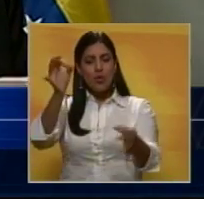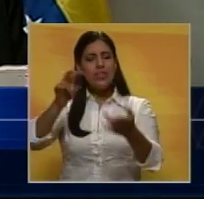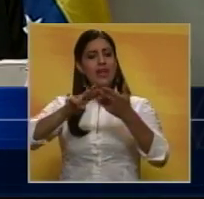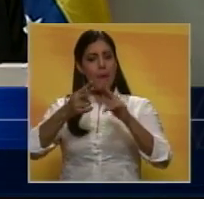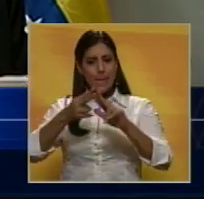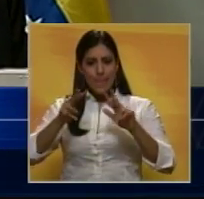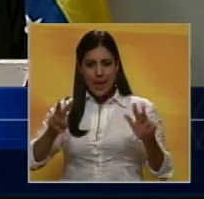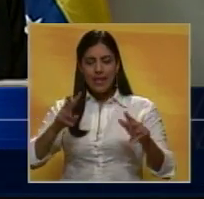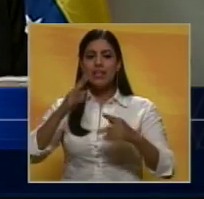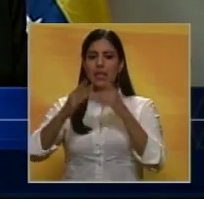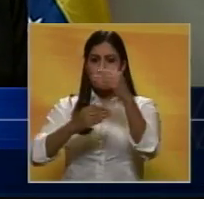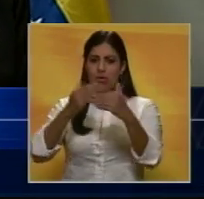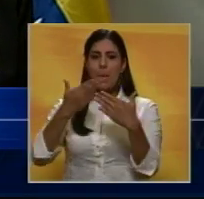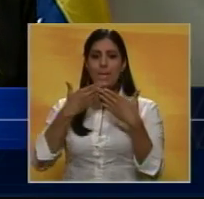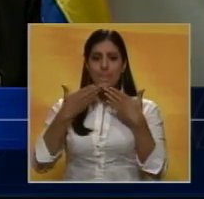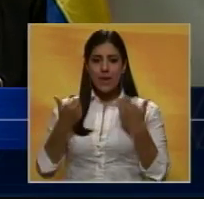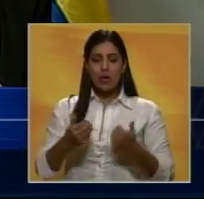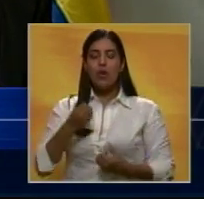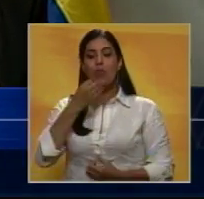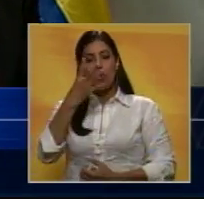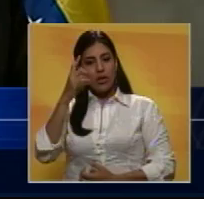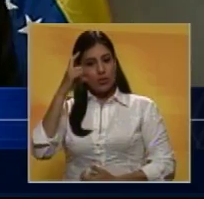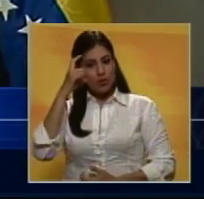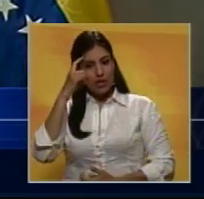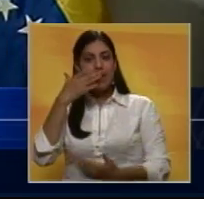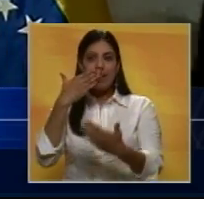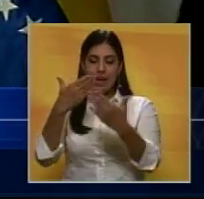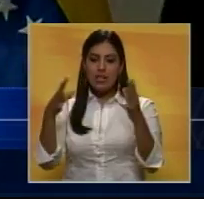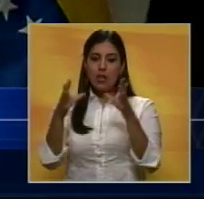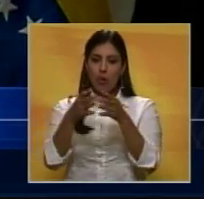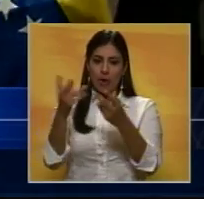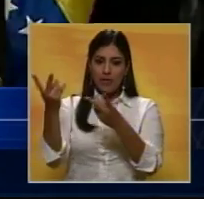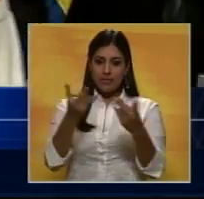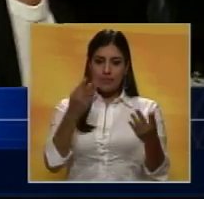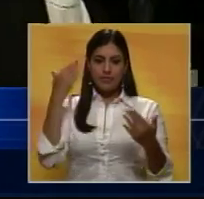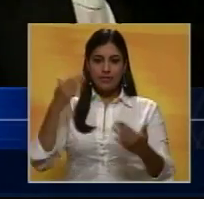de paz y de prosperidad. Muy buenos días y gracias por venir.